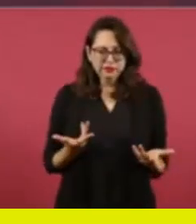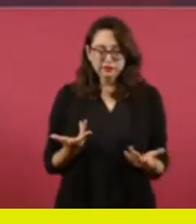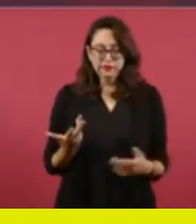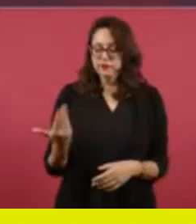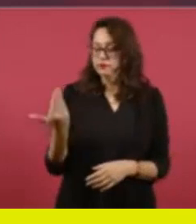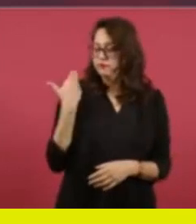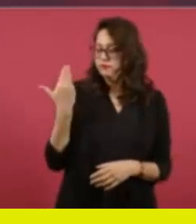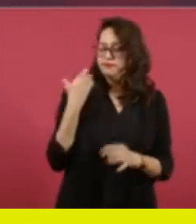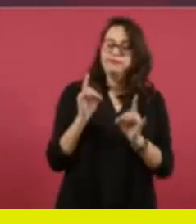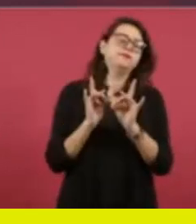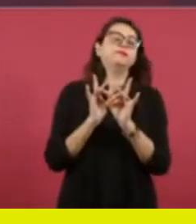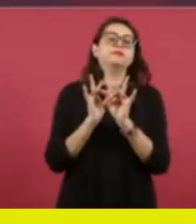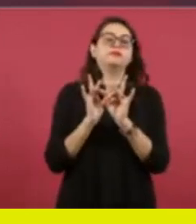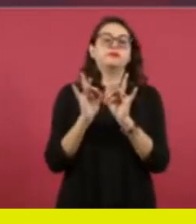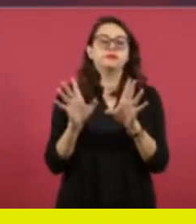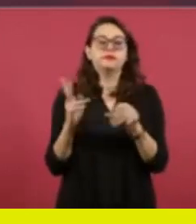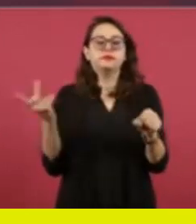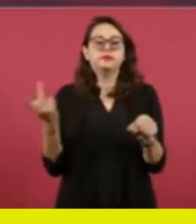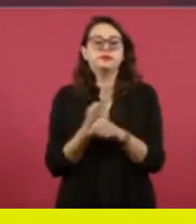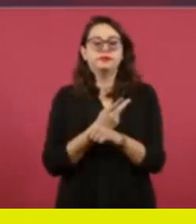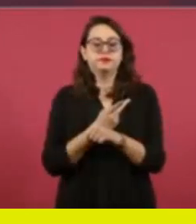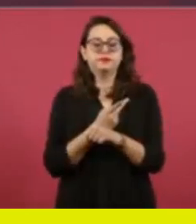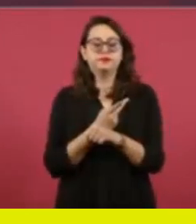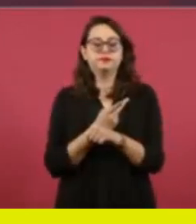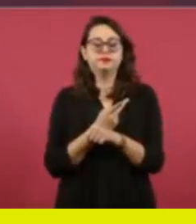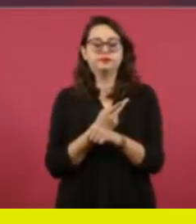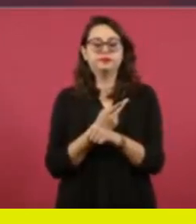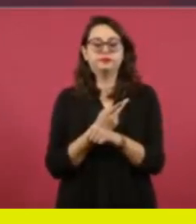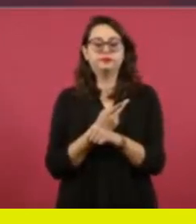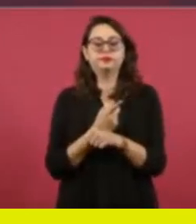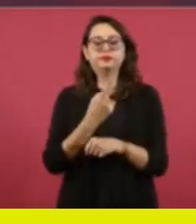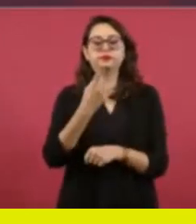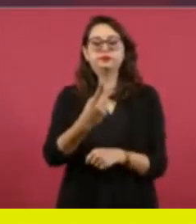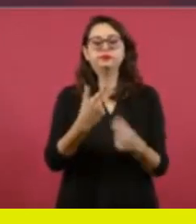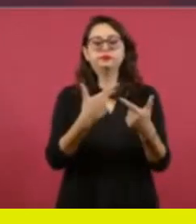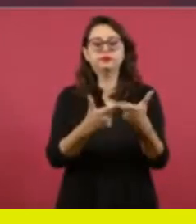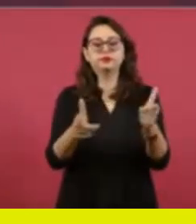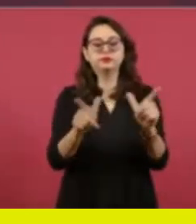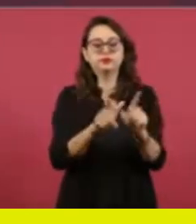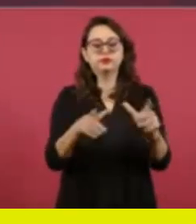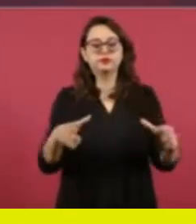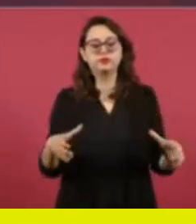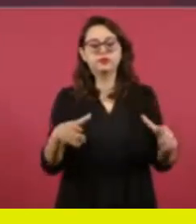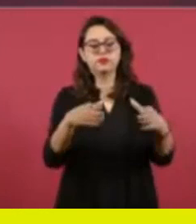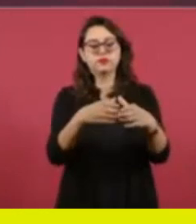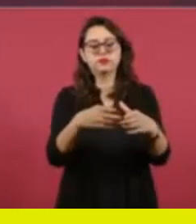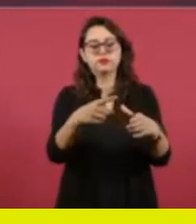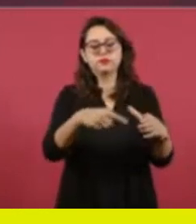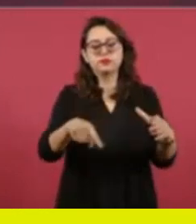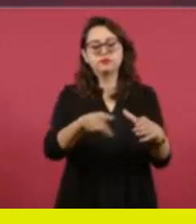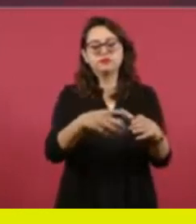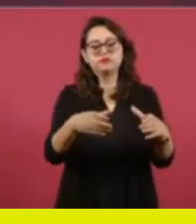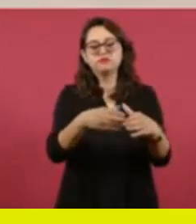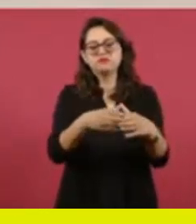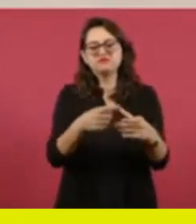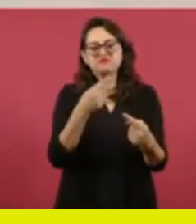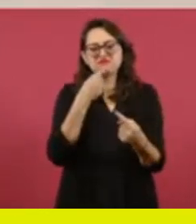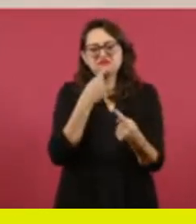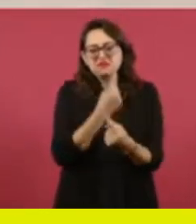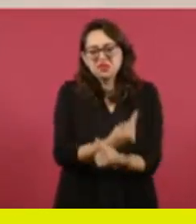incidente. Hay un grupo de niños,